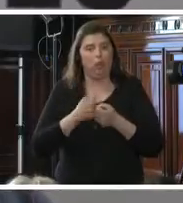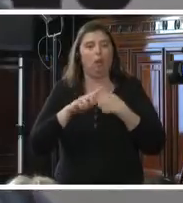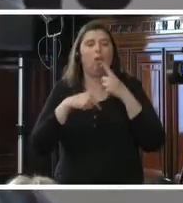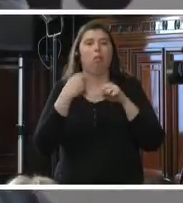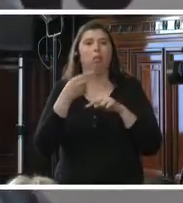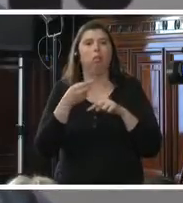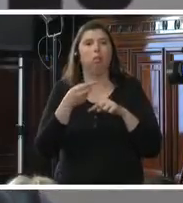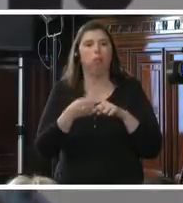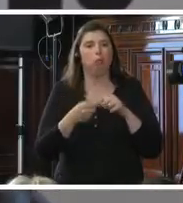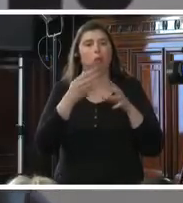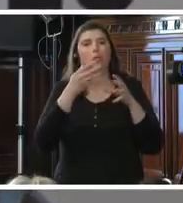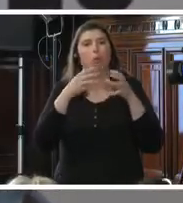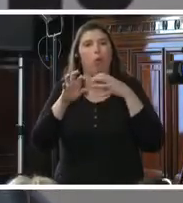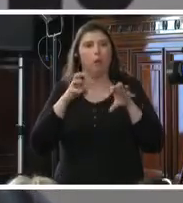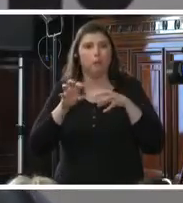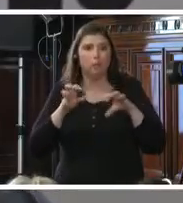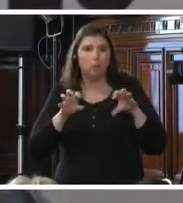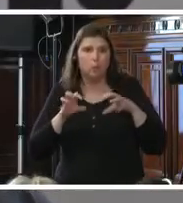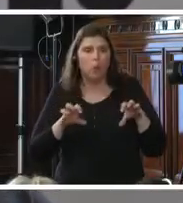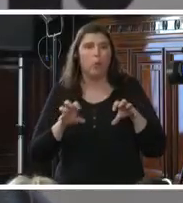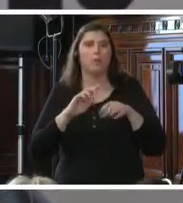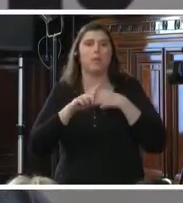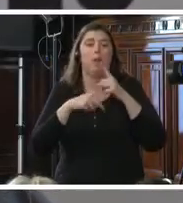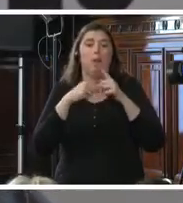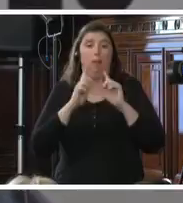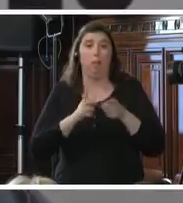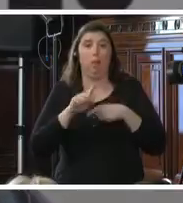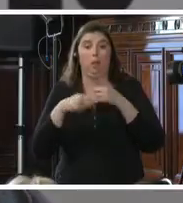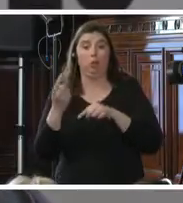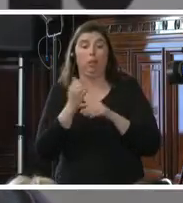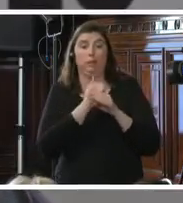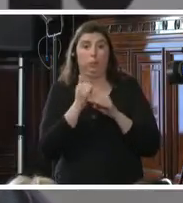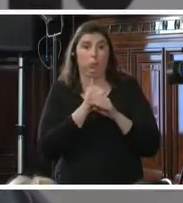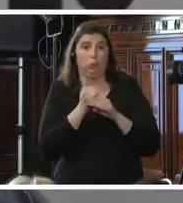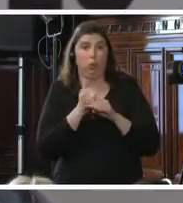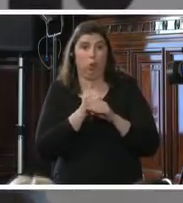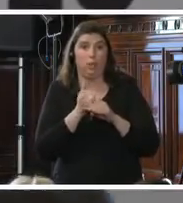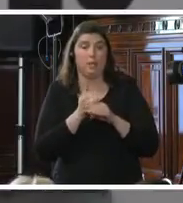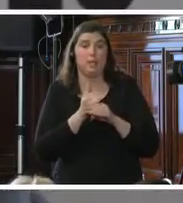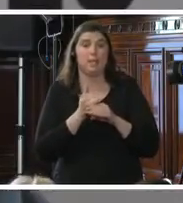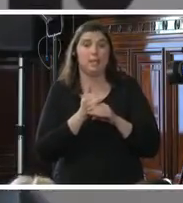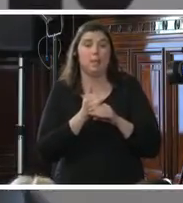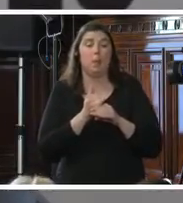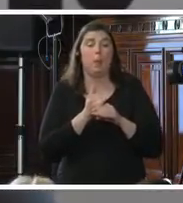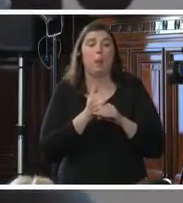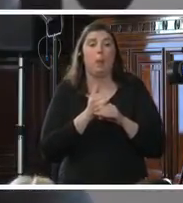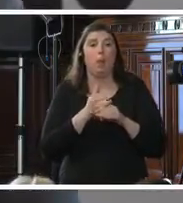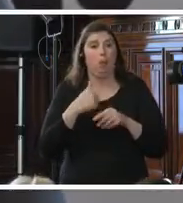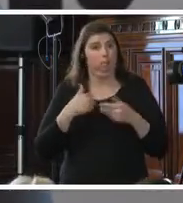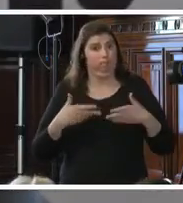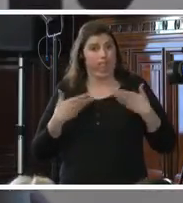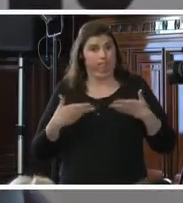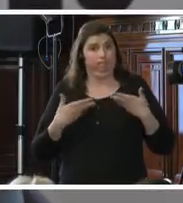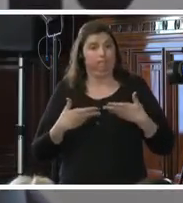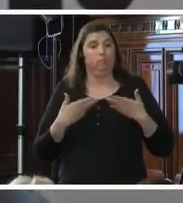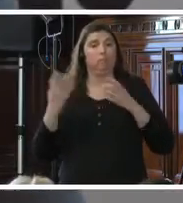otras organizaciones y otras instituciones que celebramos su presencia en